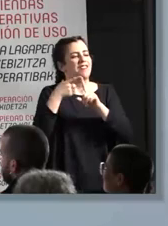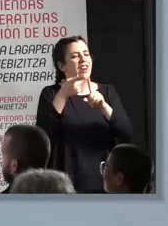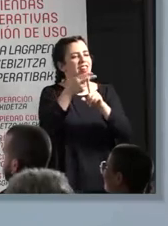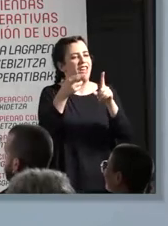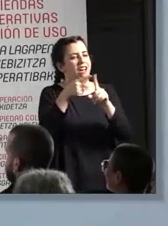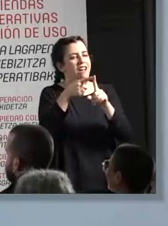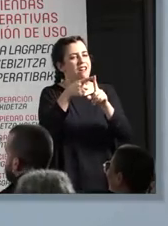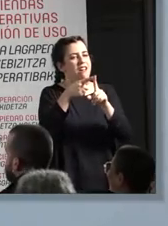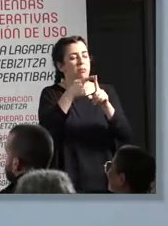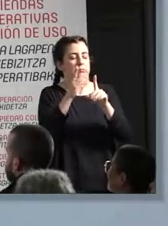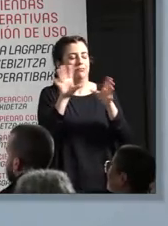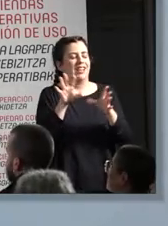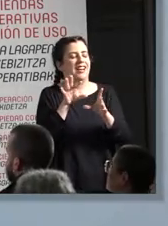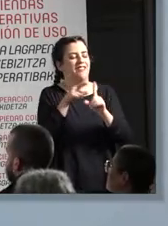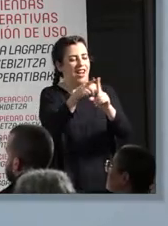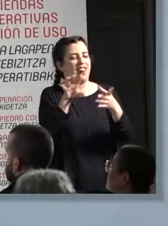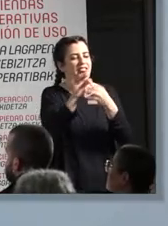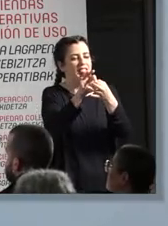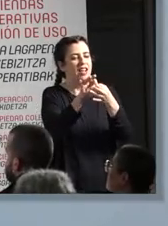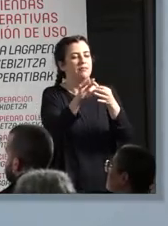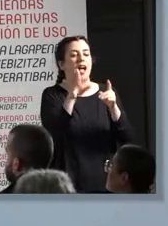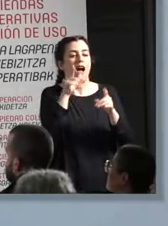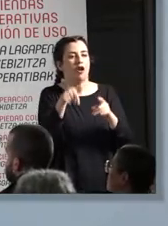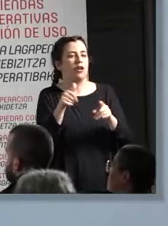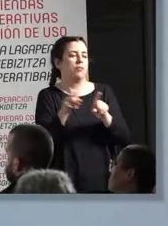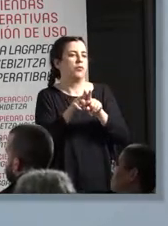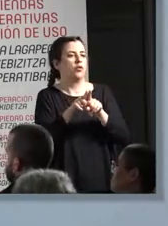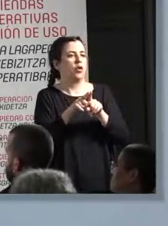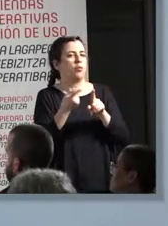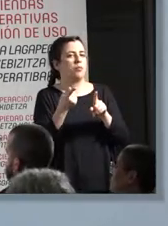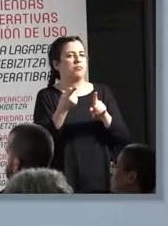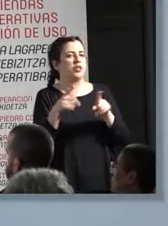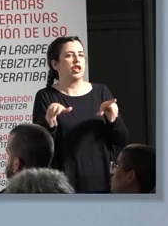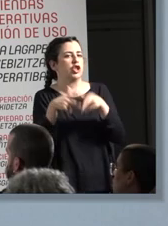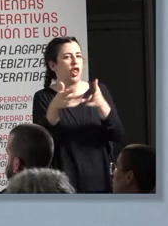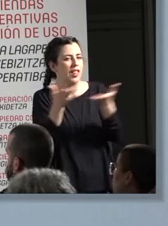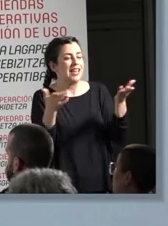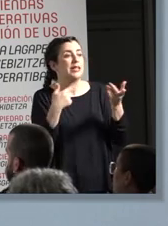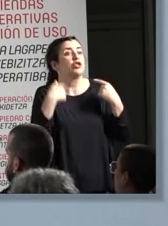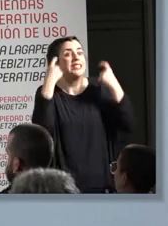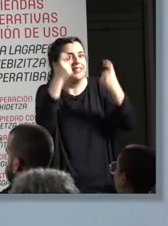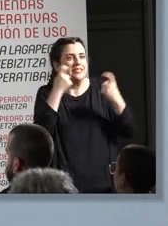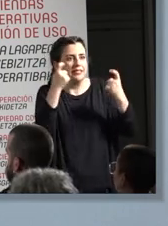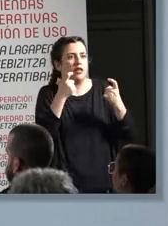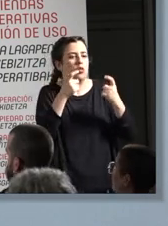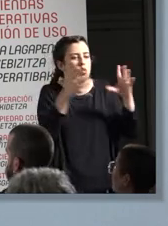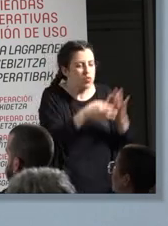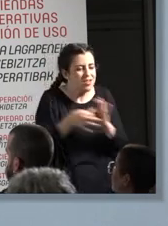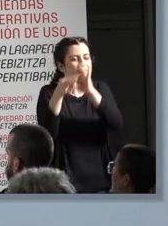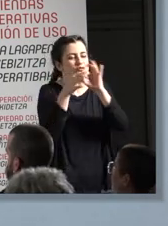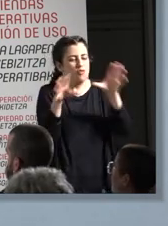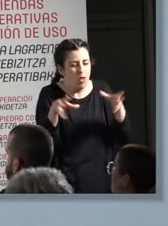estamos en el operador social, en el community land trust. Estamos intentando, digamos, imbrincarlo todo